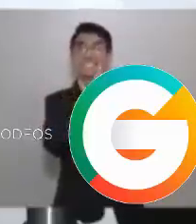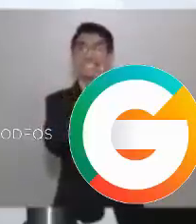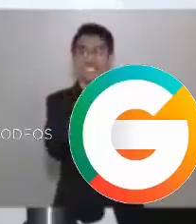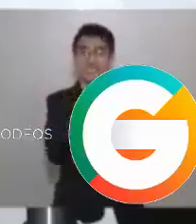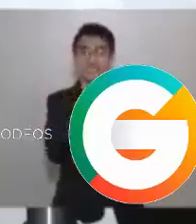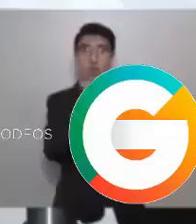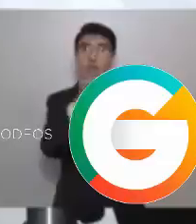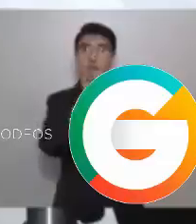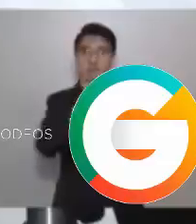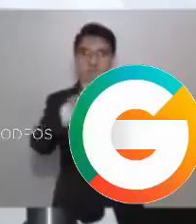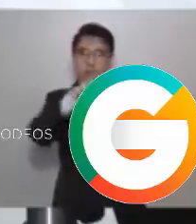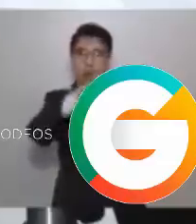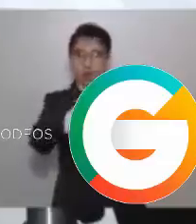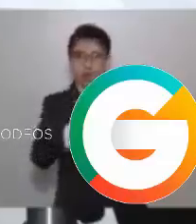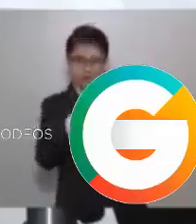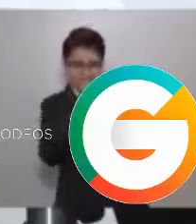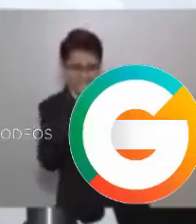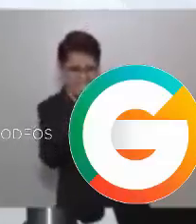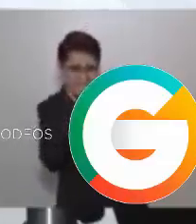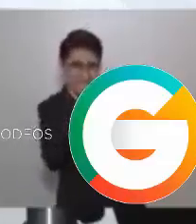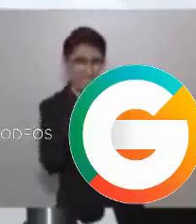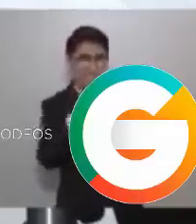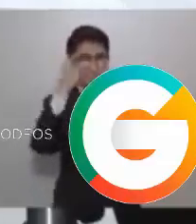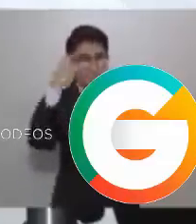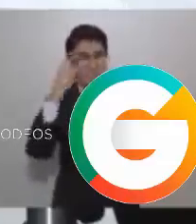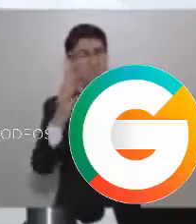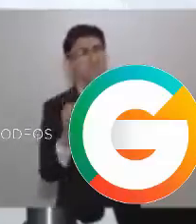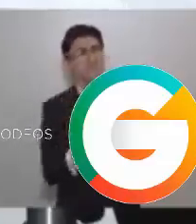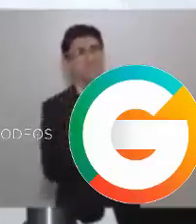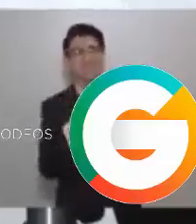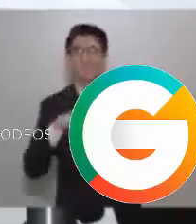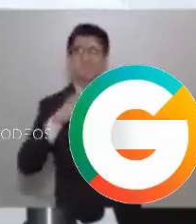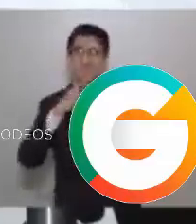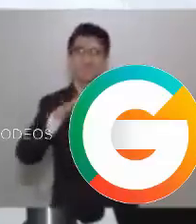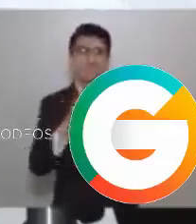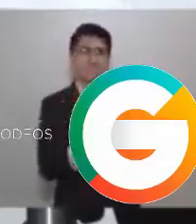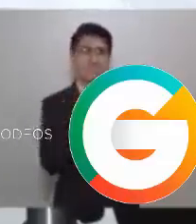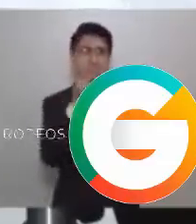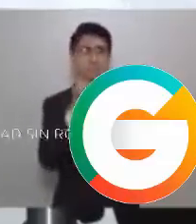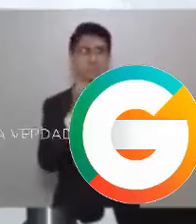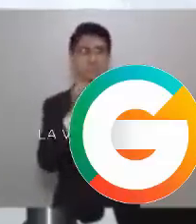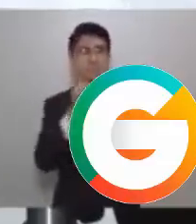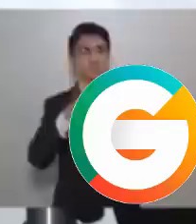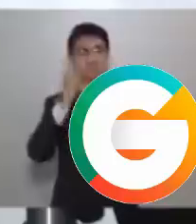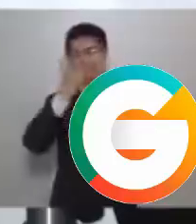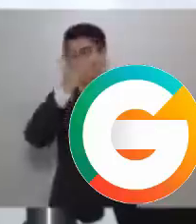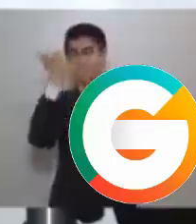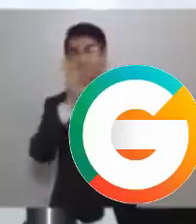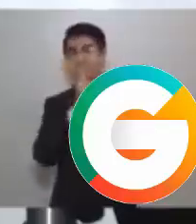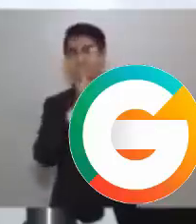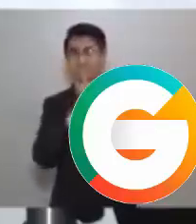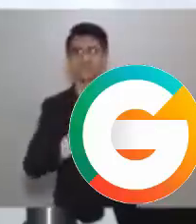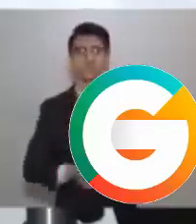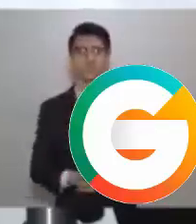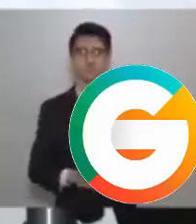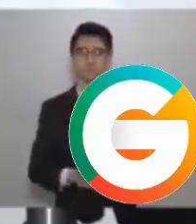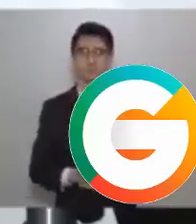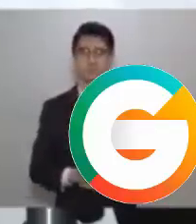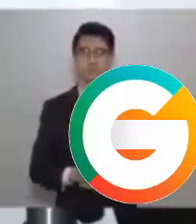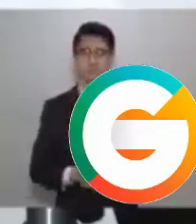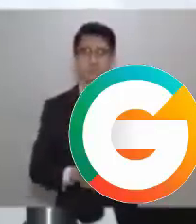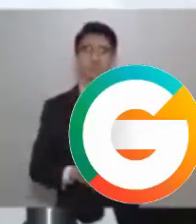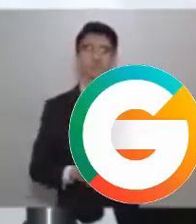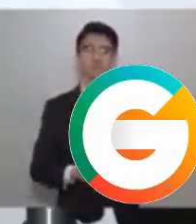de los paramédicos y deseando, por supuesto, su pronta recuperación. César Córdoba, el vigía. ¿Del abuelo qué se sabe? Ya